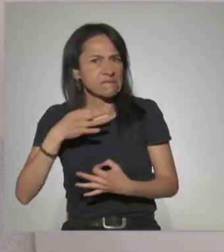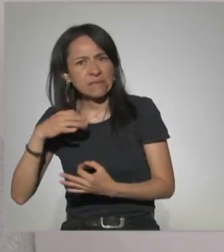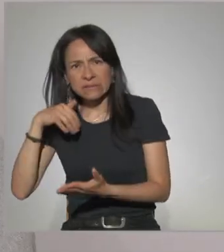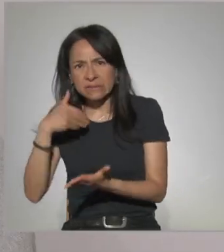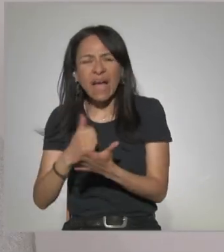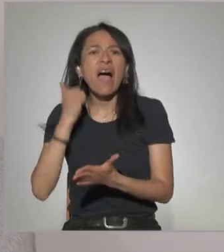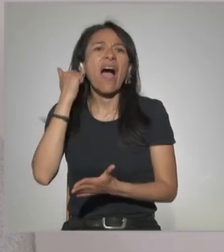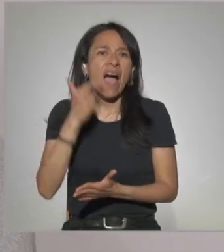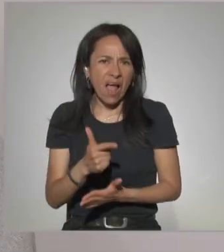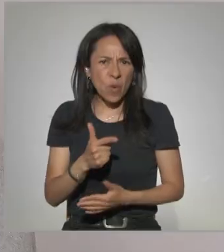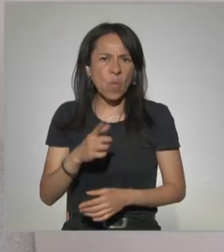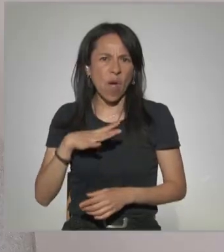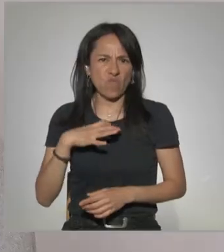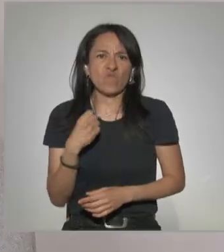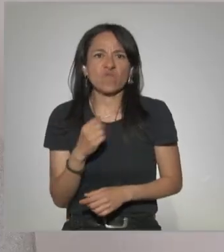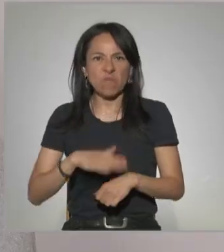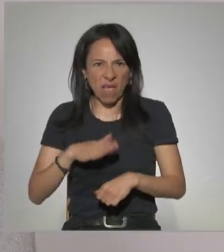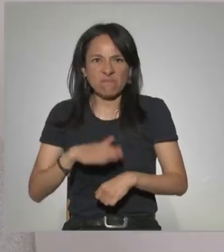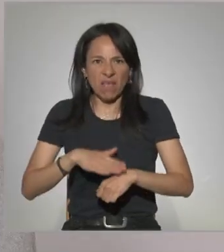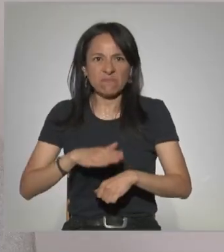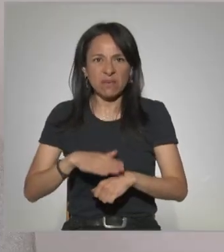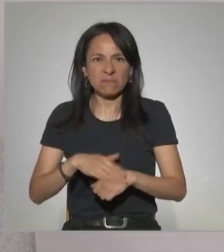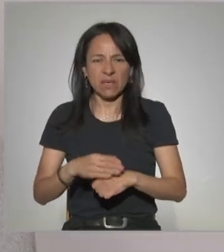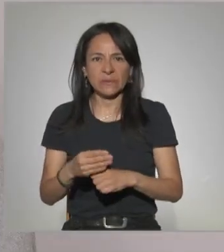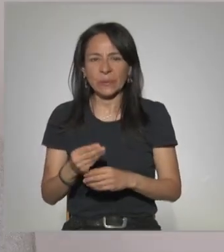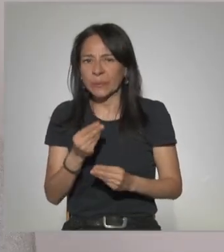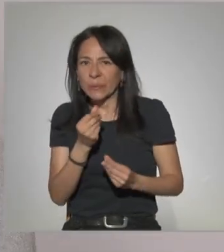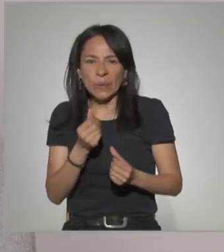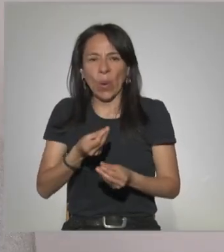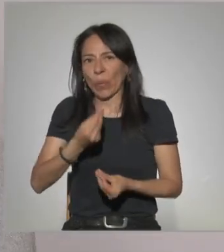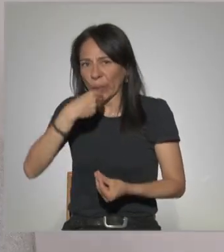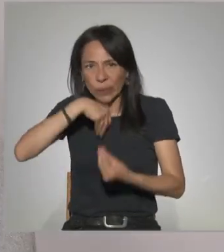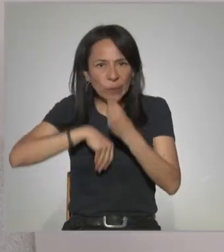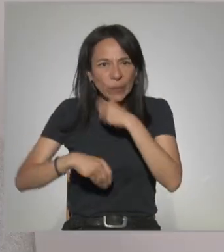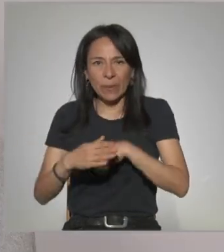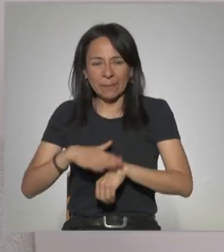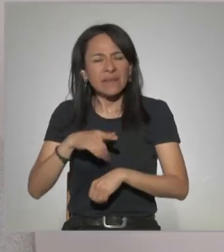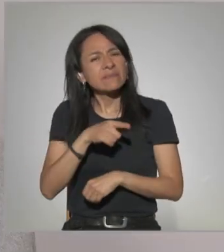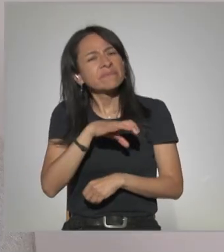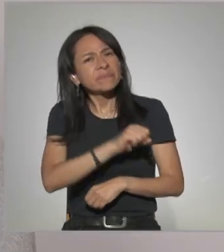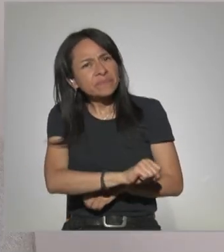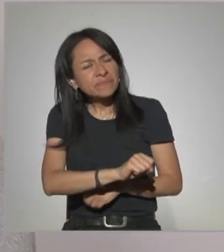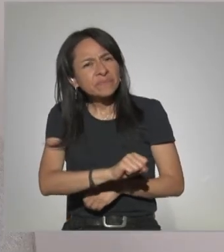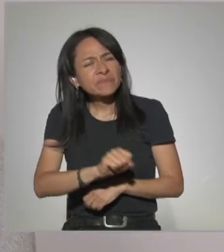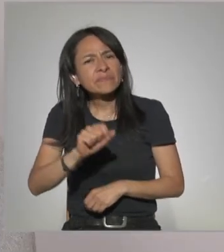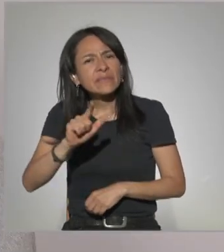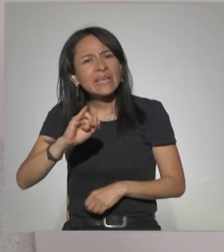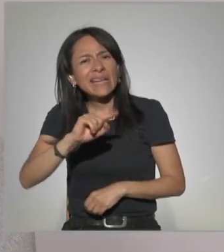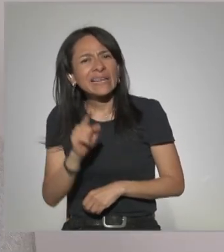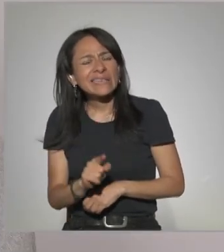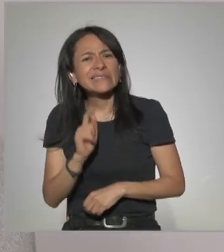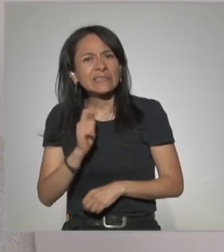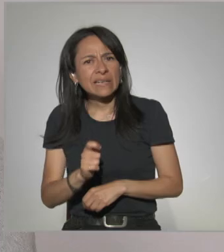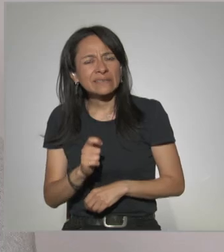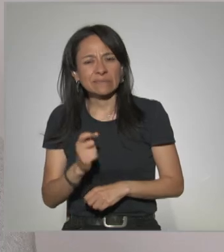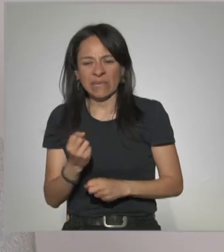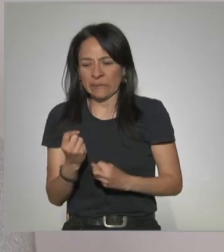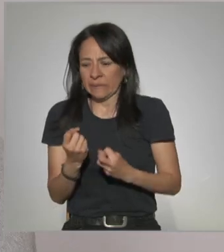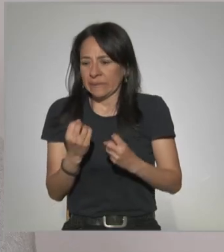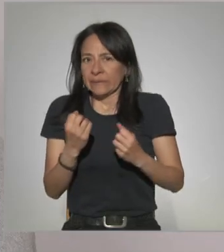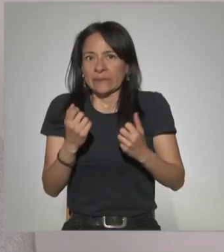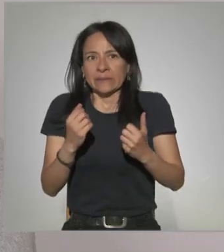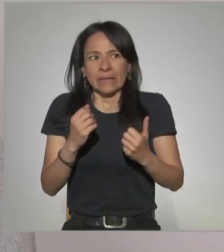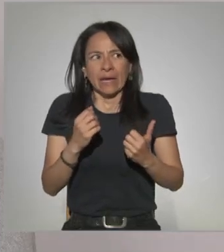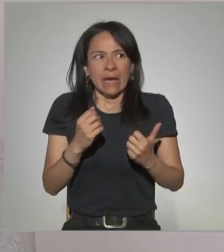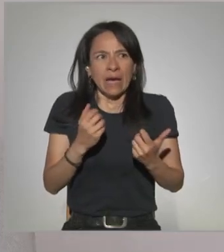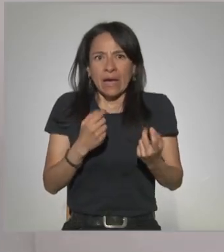estaban comentando en esta cápsula, ¿no? Y Liz, ¿querías aclarar algo sobre la adrenalina y el cortisol? Sí, quiero aclarar una